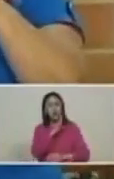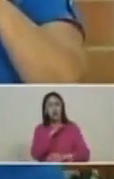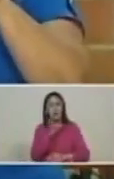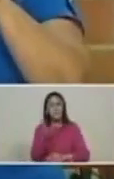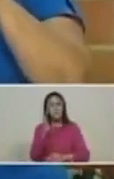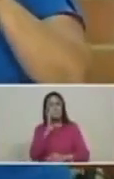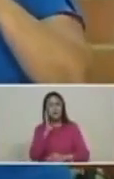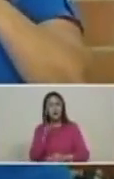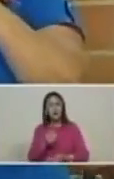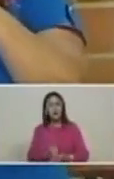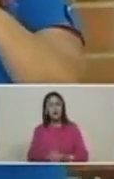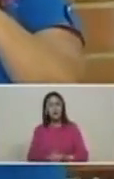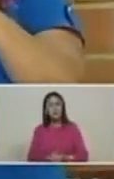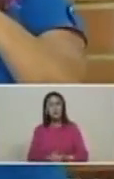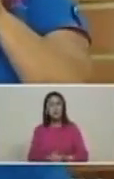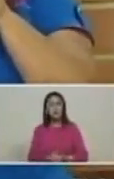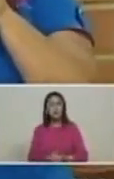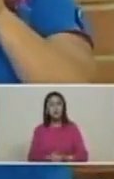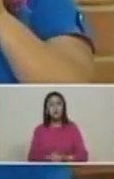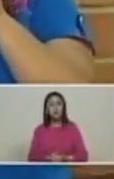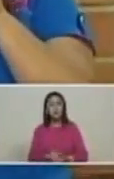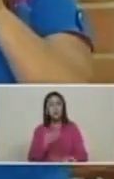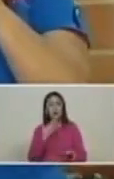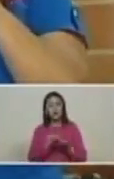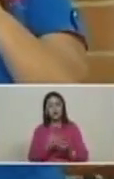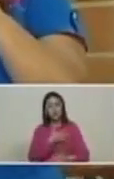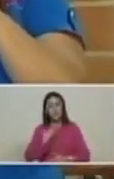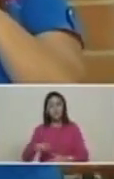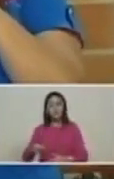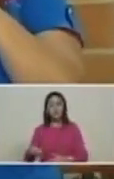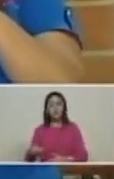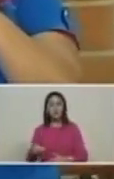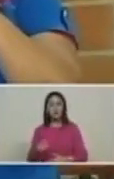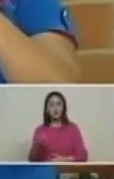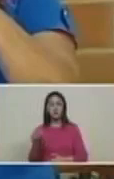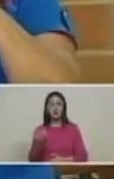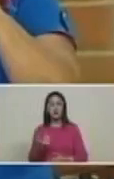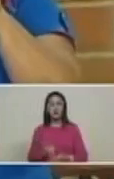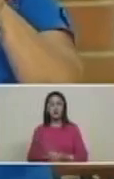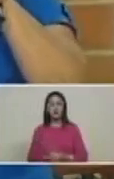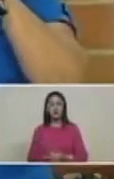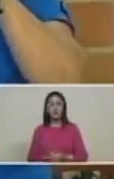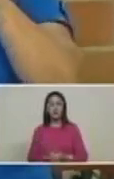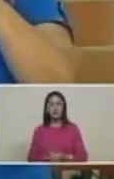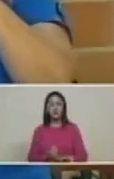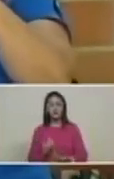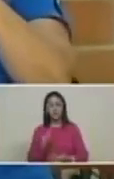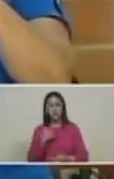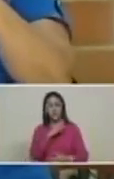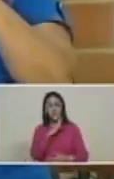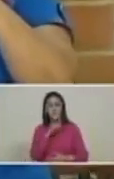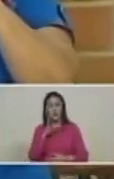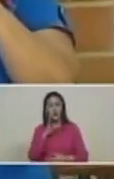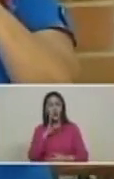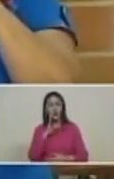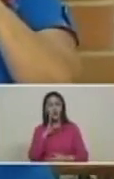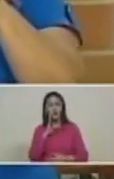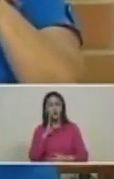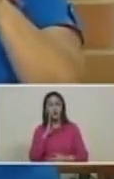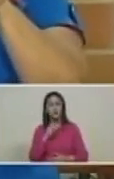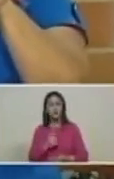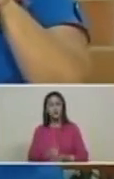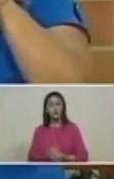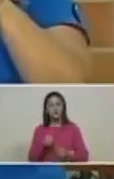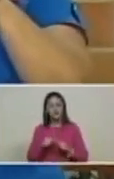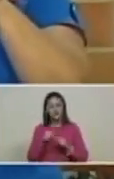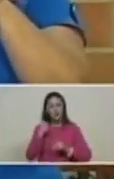hoy van a educar sus hijos aquí. Gracias, presidente, de verdad, con mucho amor le hablo como madre. Gracias por seguir